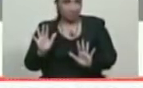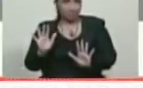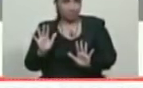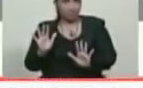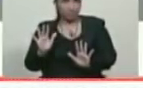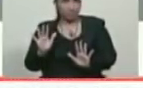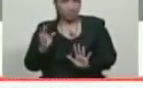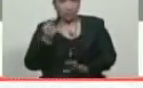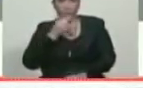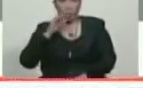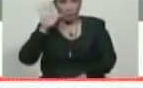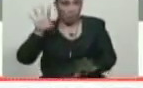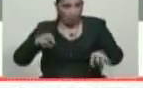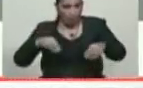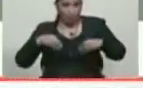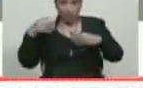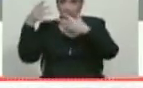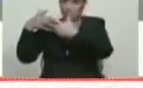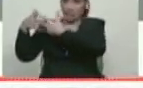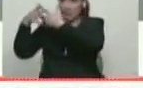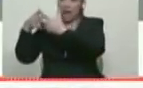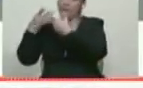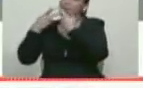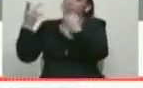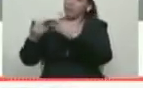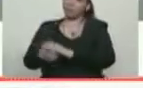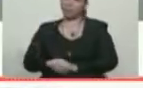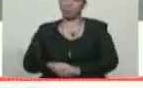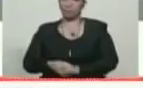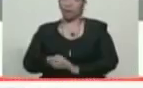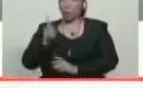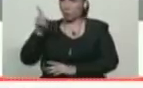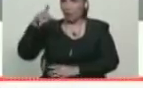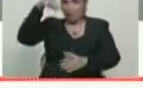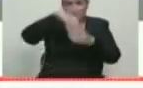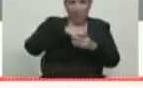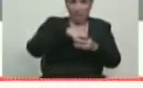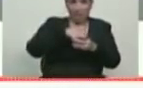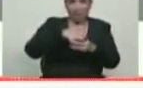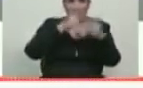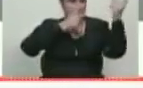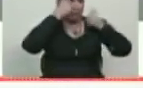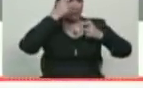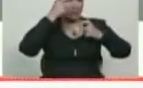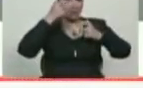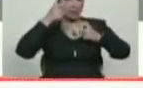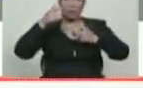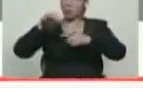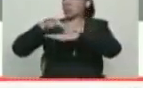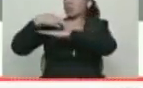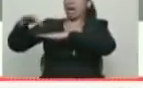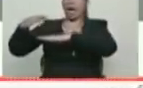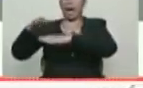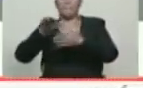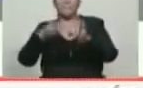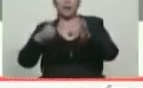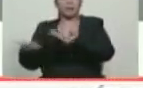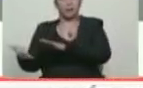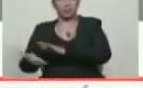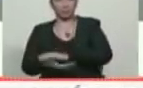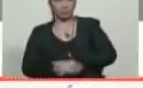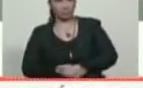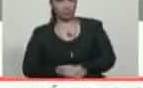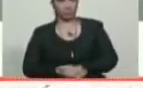se comprometieron con los gringos y les dijeron, ustedes nos invaden que los chavistas se van a dejar matar.